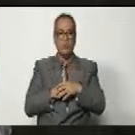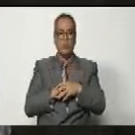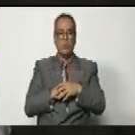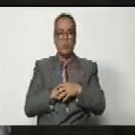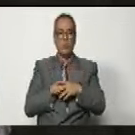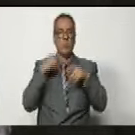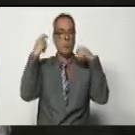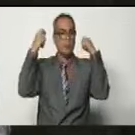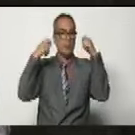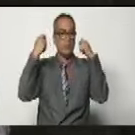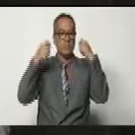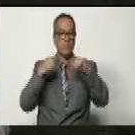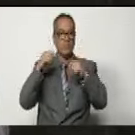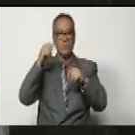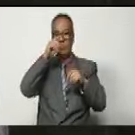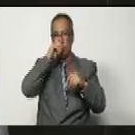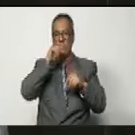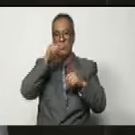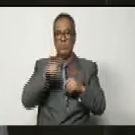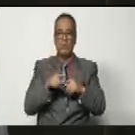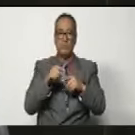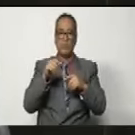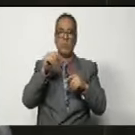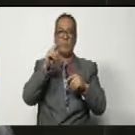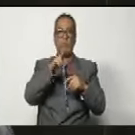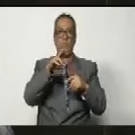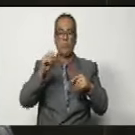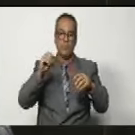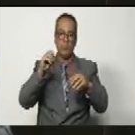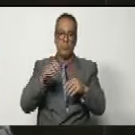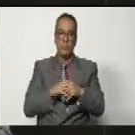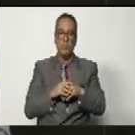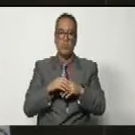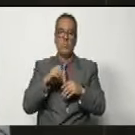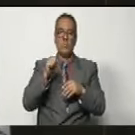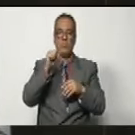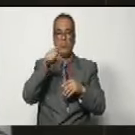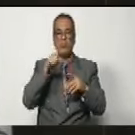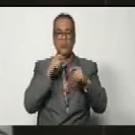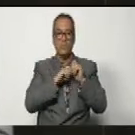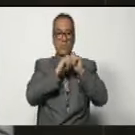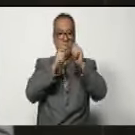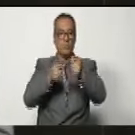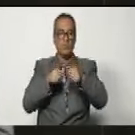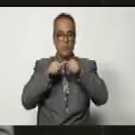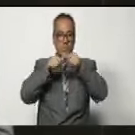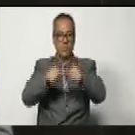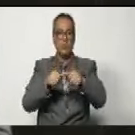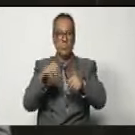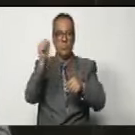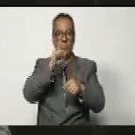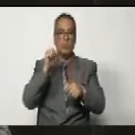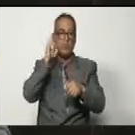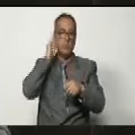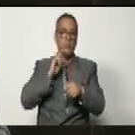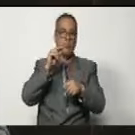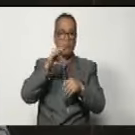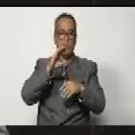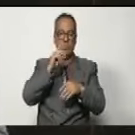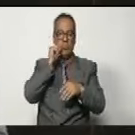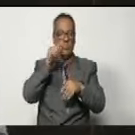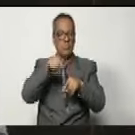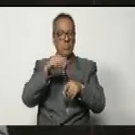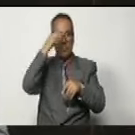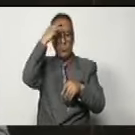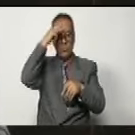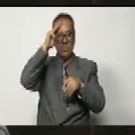Estamos celebrando el año bicentenario de que se le otorga la nacionalidad a Simón Bolívar como ciudadano